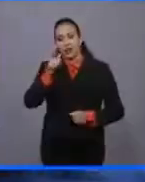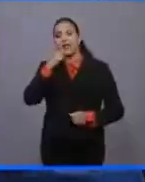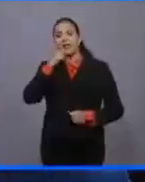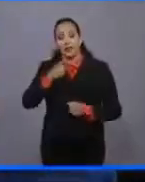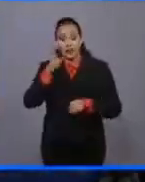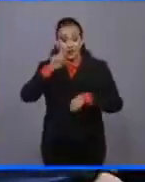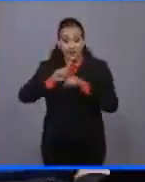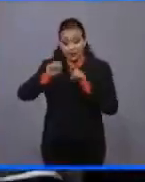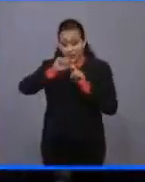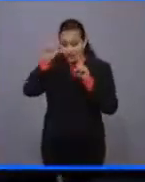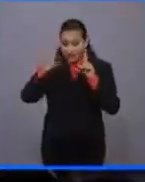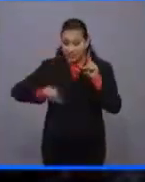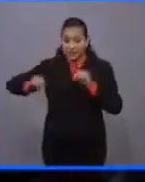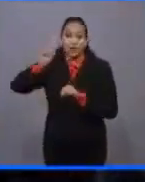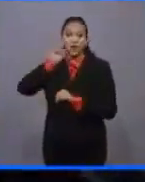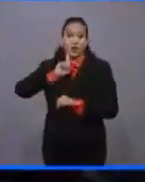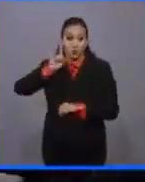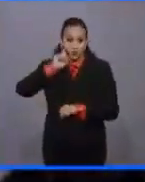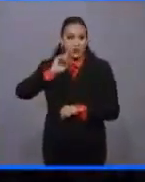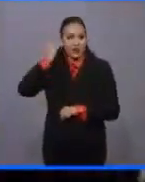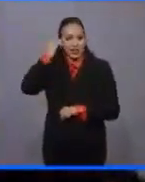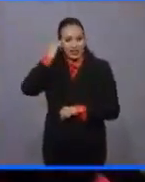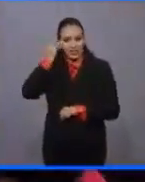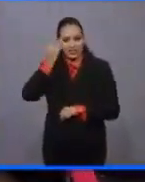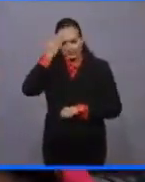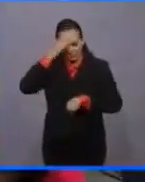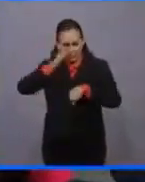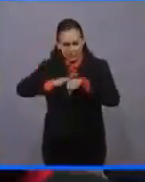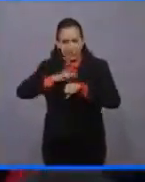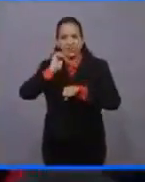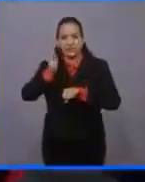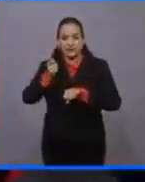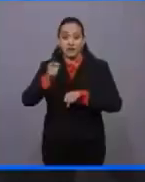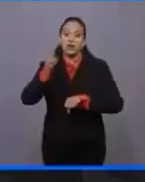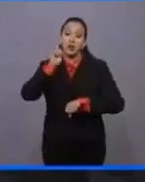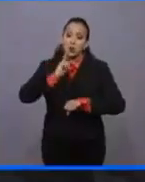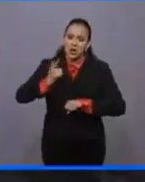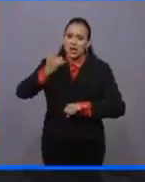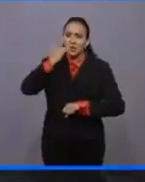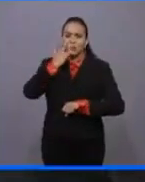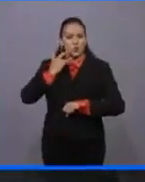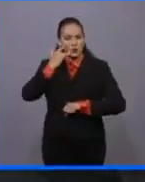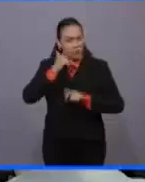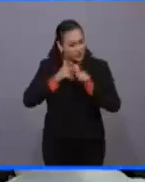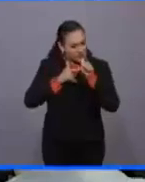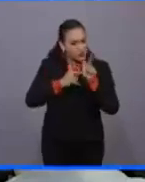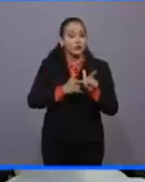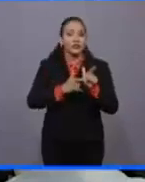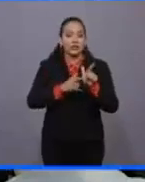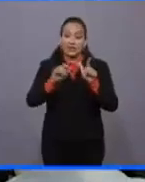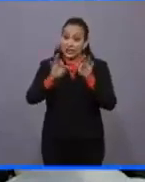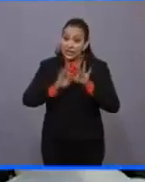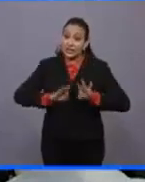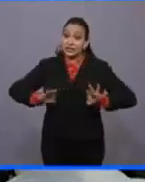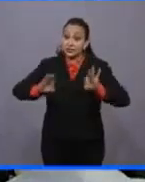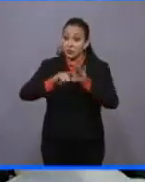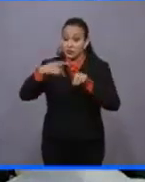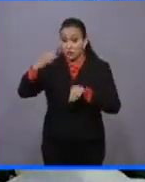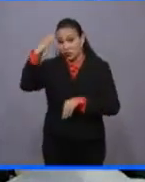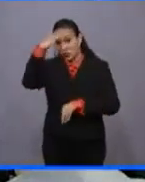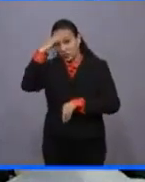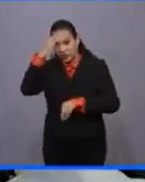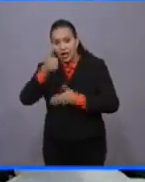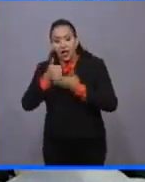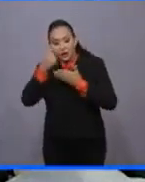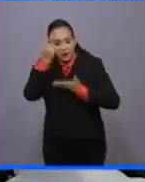el Día Nacional de las Mujeres Indígenas implica reconocer que sus luchas siguen vivas y sus saberes son indispensables, además de que la